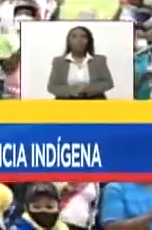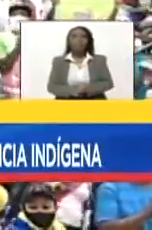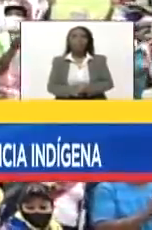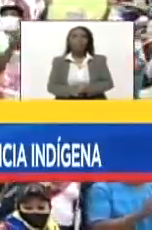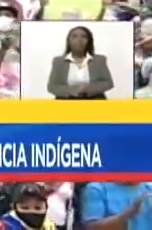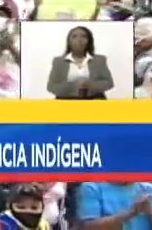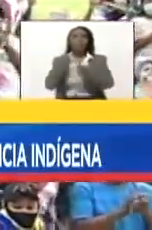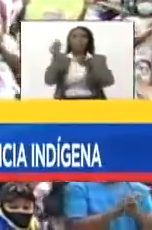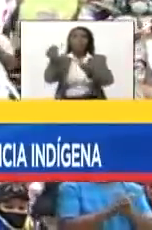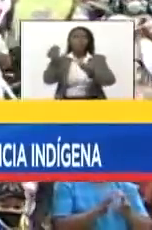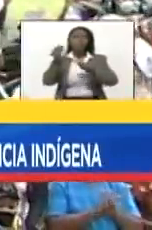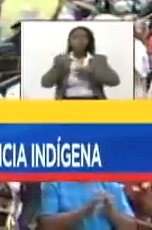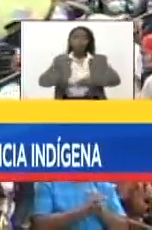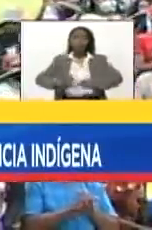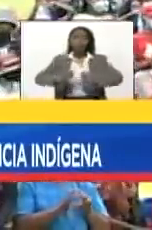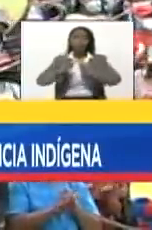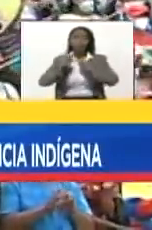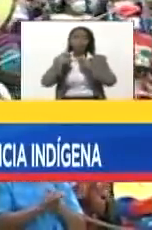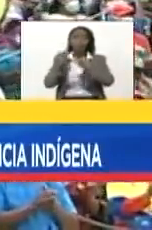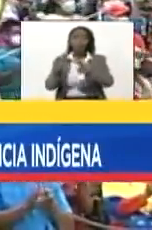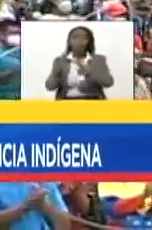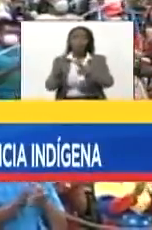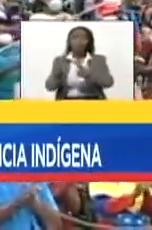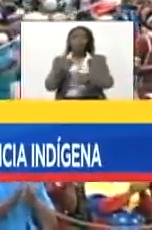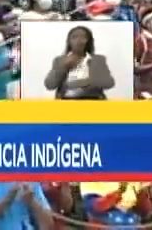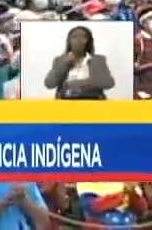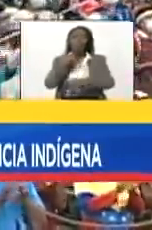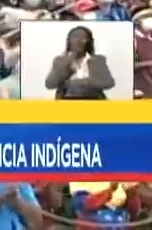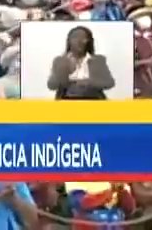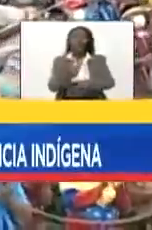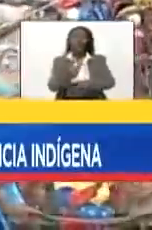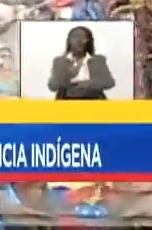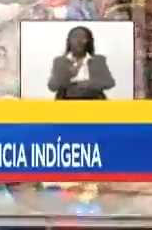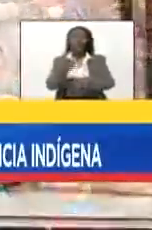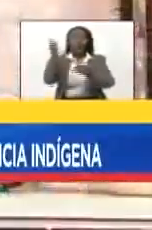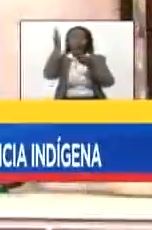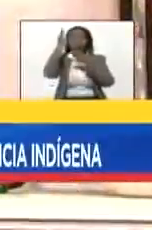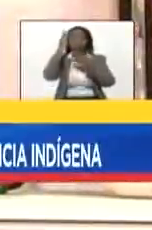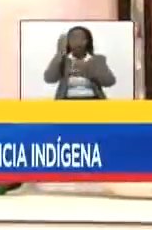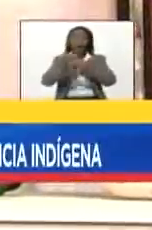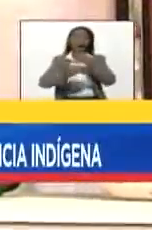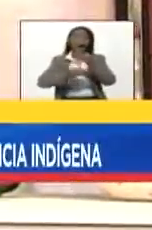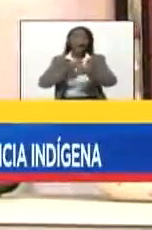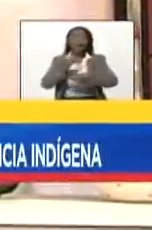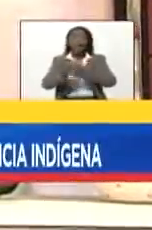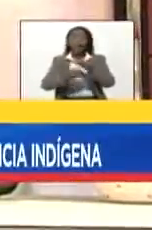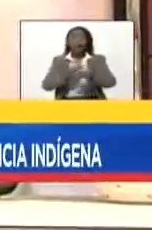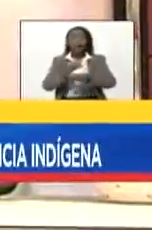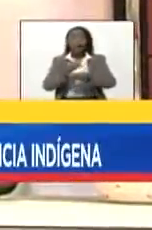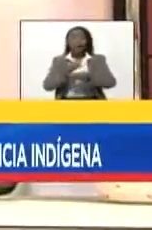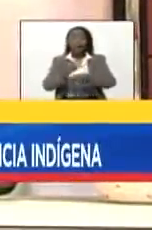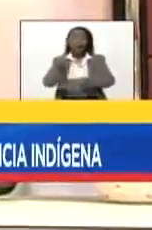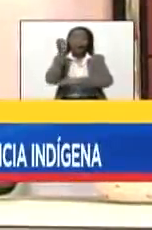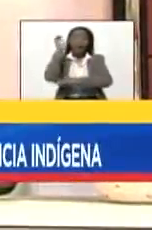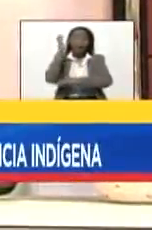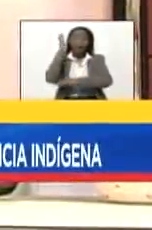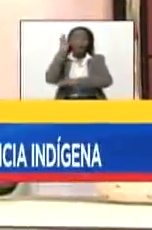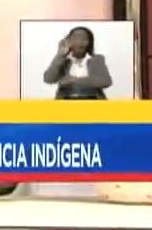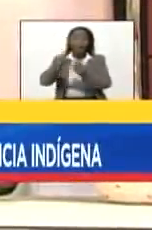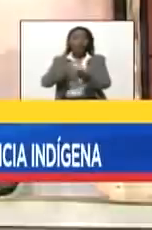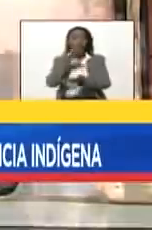Nos dio la oportunidad para que voceros indígenas fuesen a la Asamblea